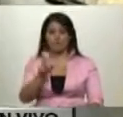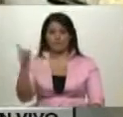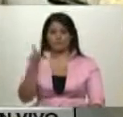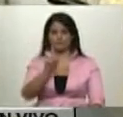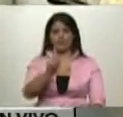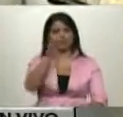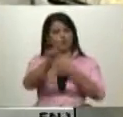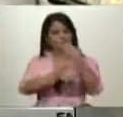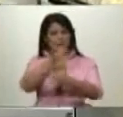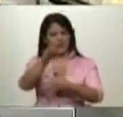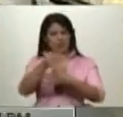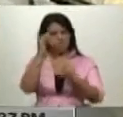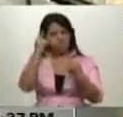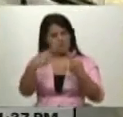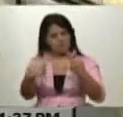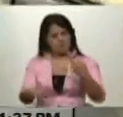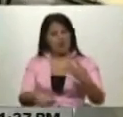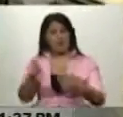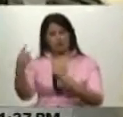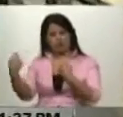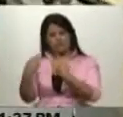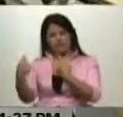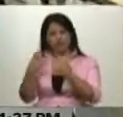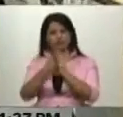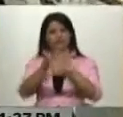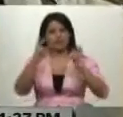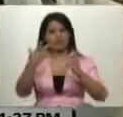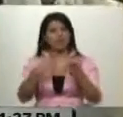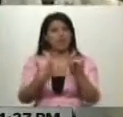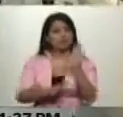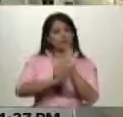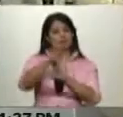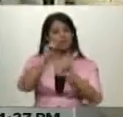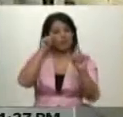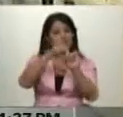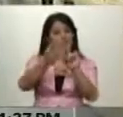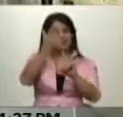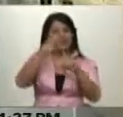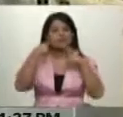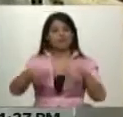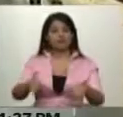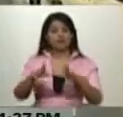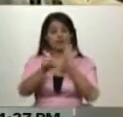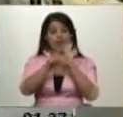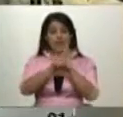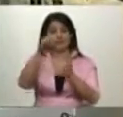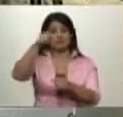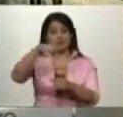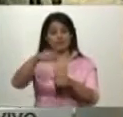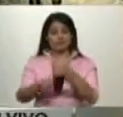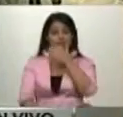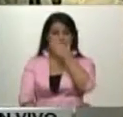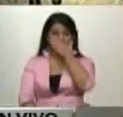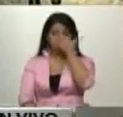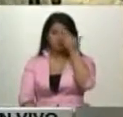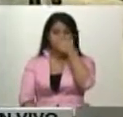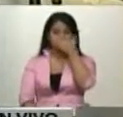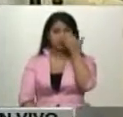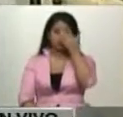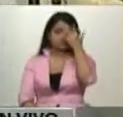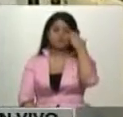como estuvimos discutiendo en la reunión, sobre los alcances y los beneficios de la ley de semillas del pueblo